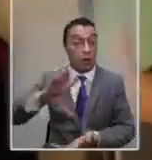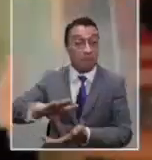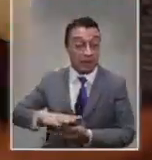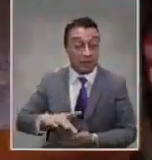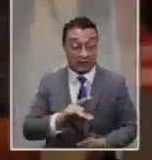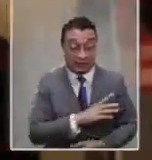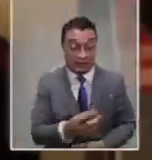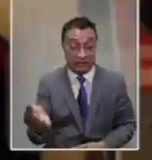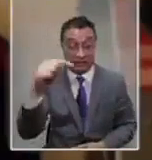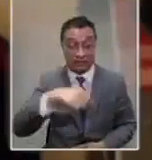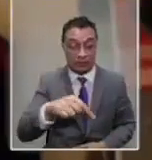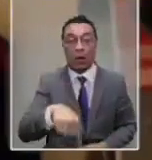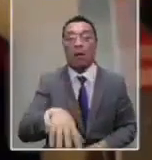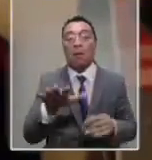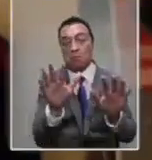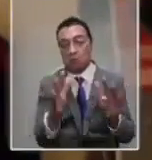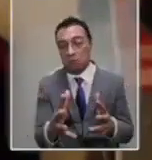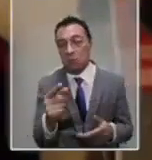normalmente